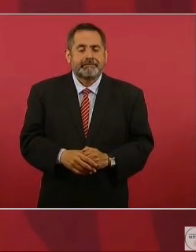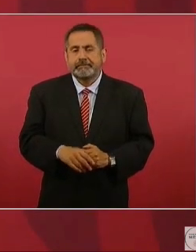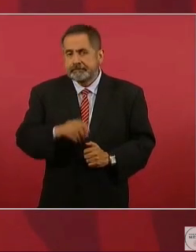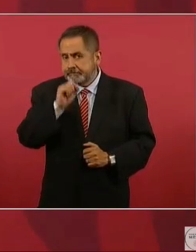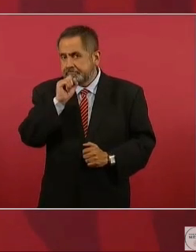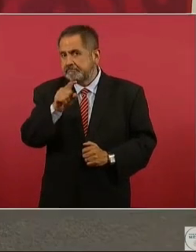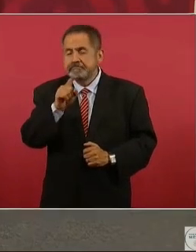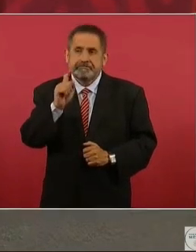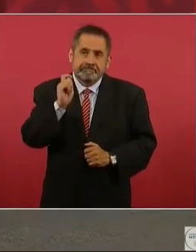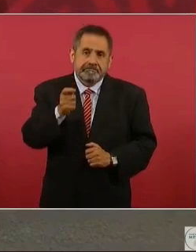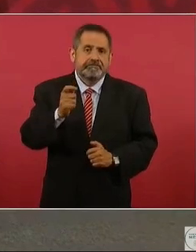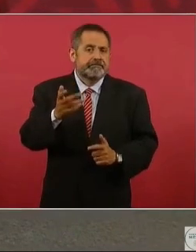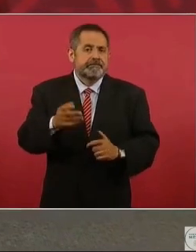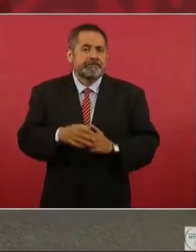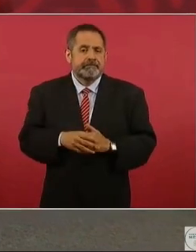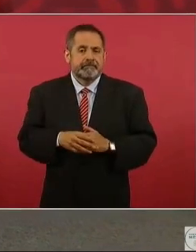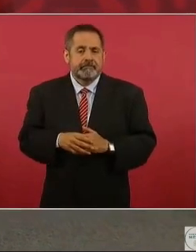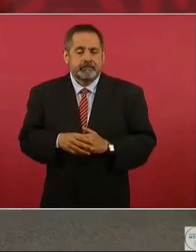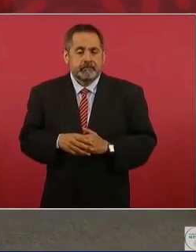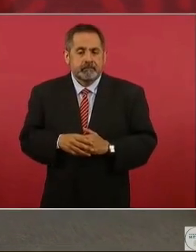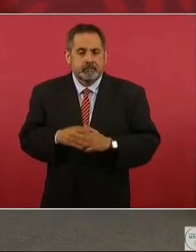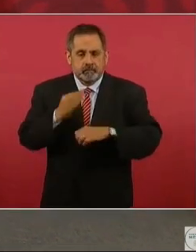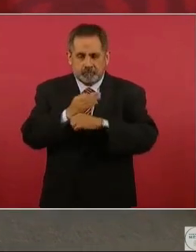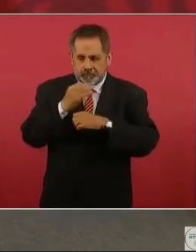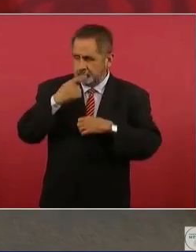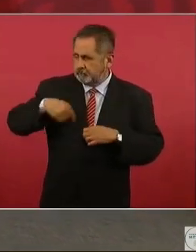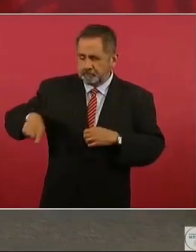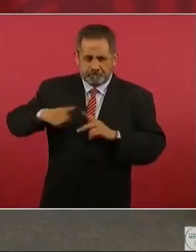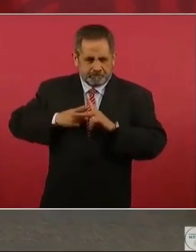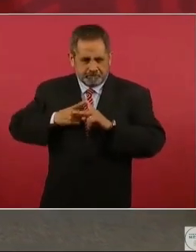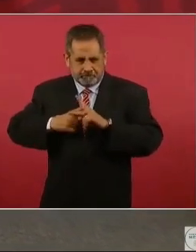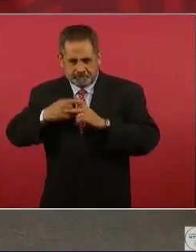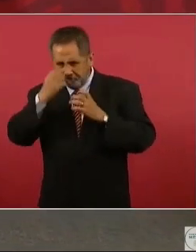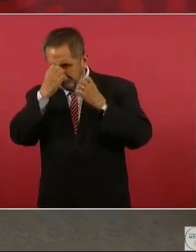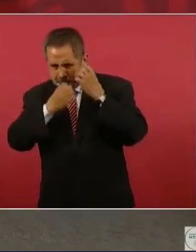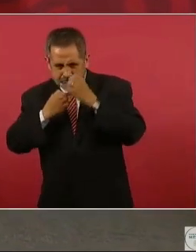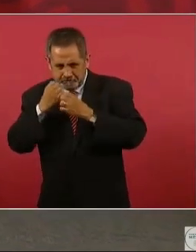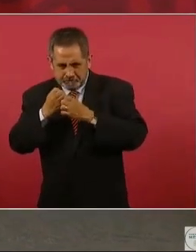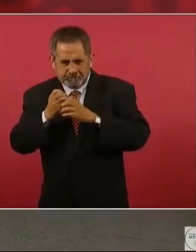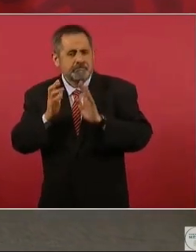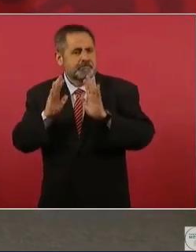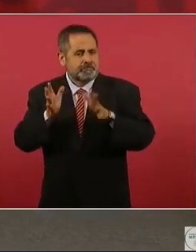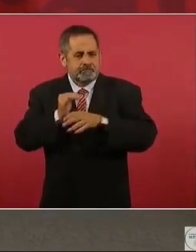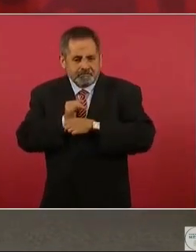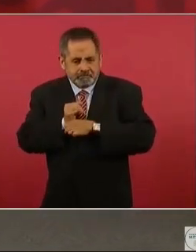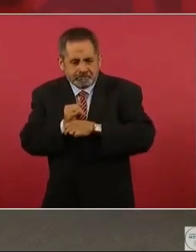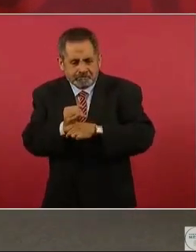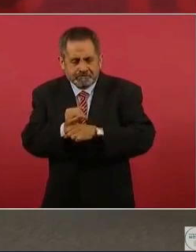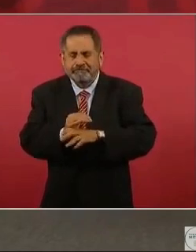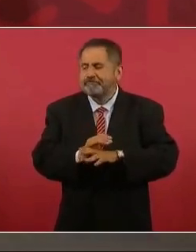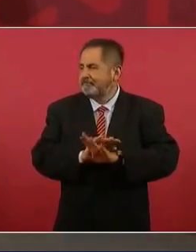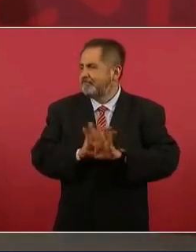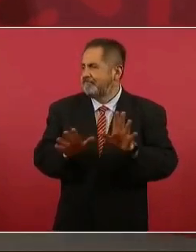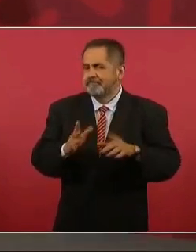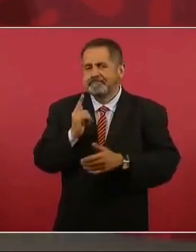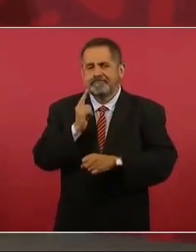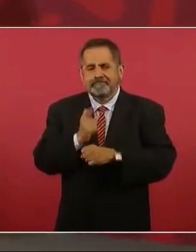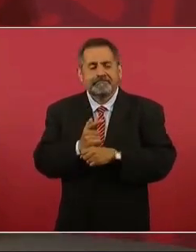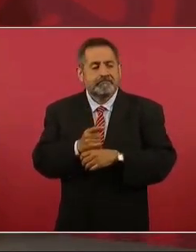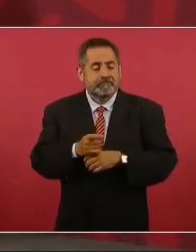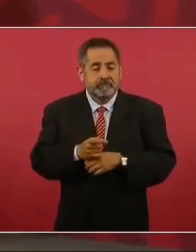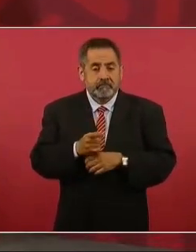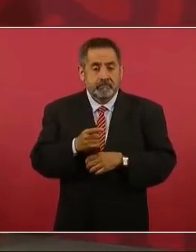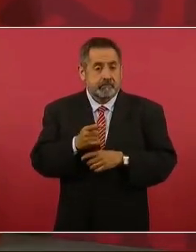además se está haciendo el análisis, ya hay estudios en donde el